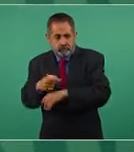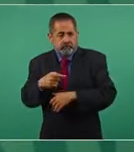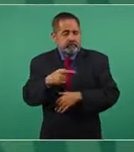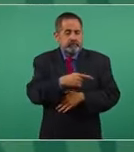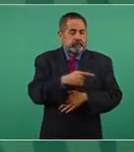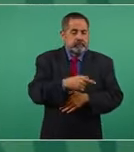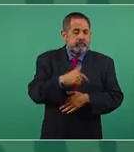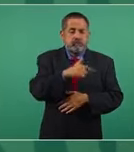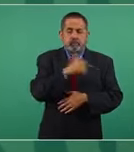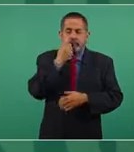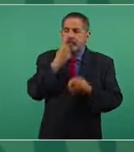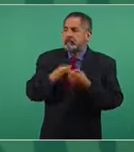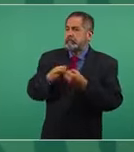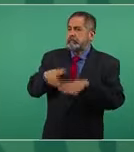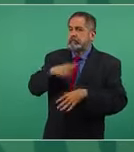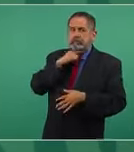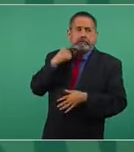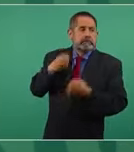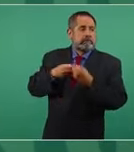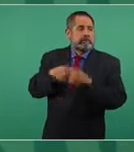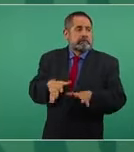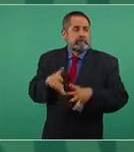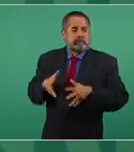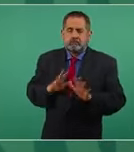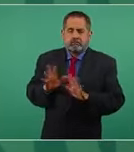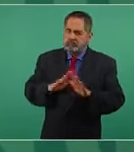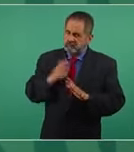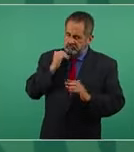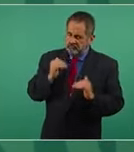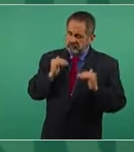porque no quieren perder privilegios,